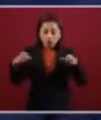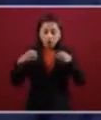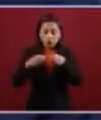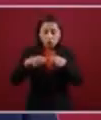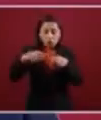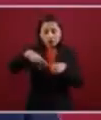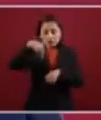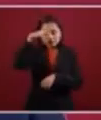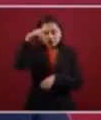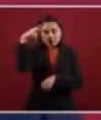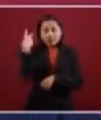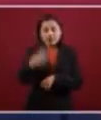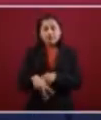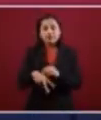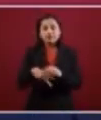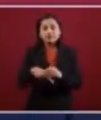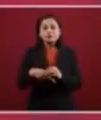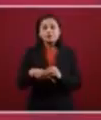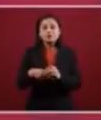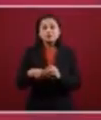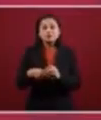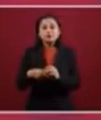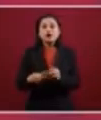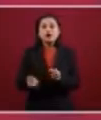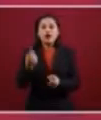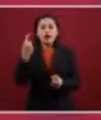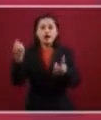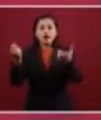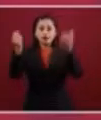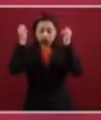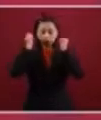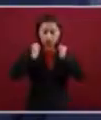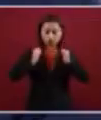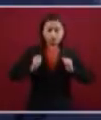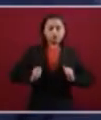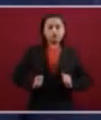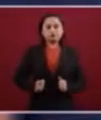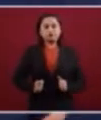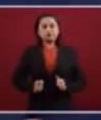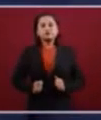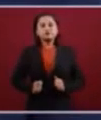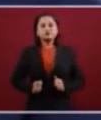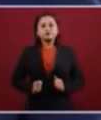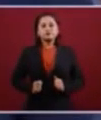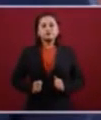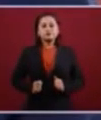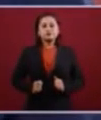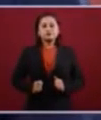me acuerdo que se pusieron hasta camisetas de uno de los candidatos.